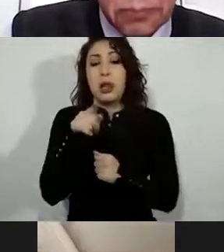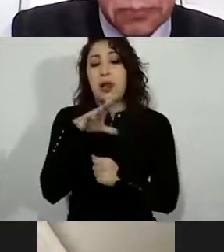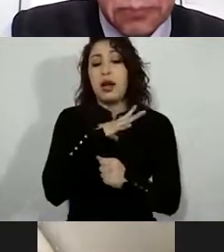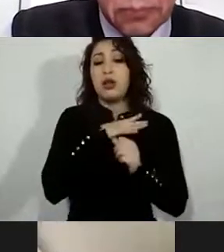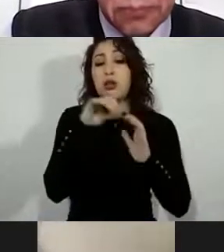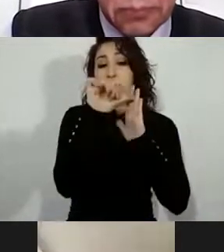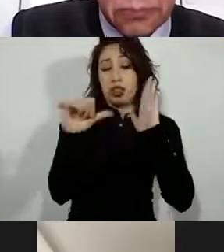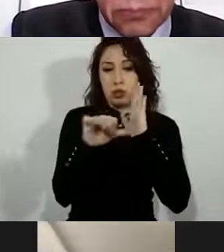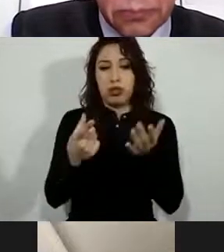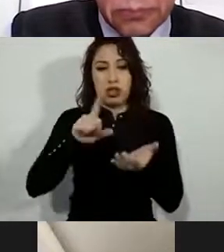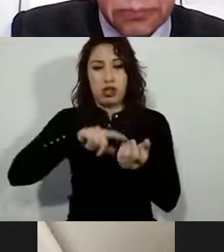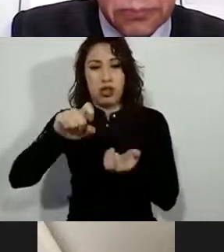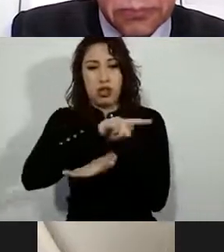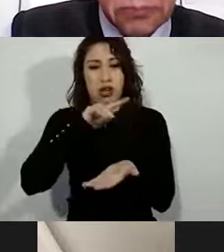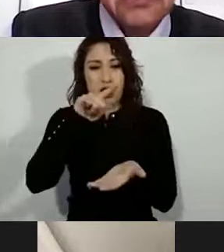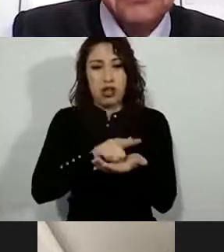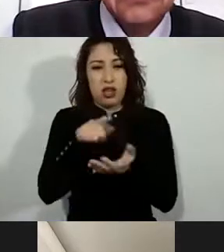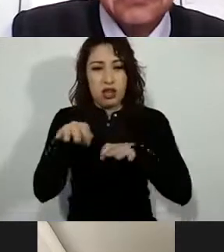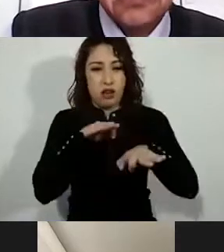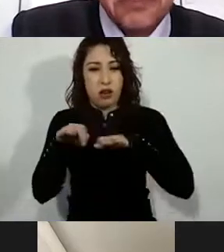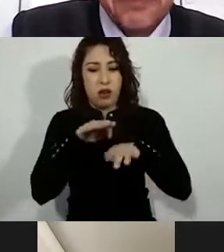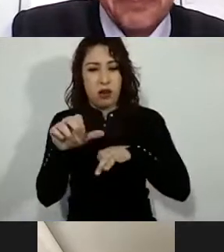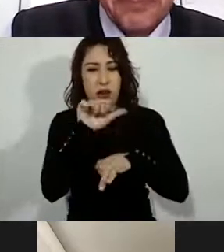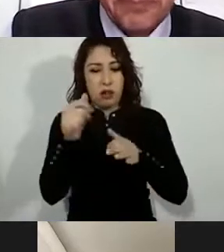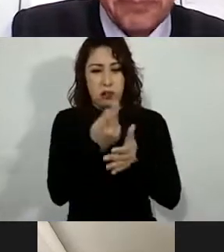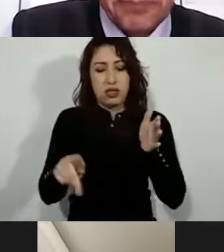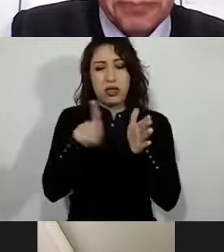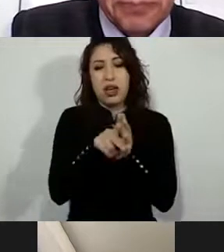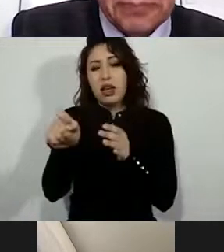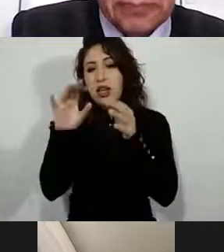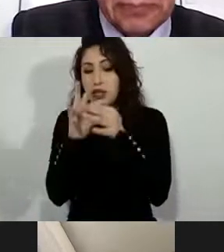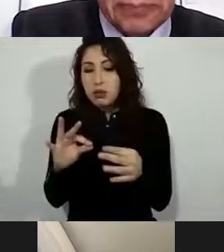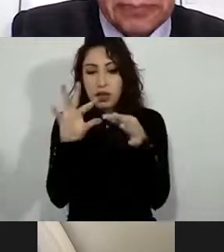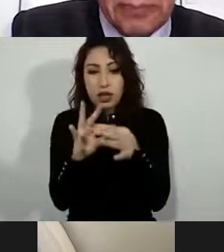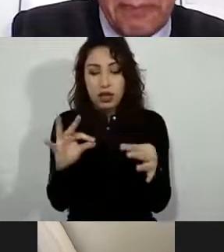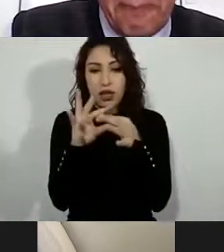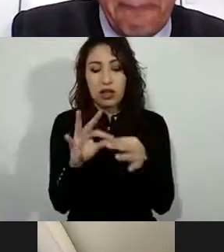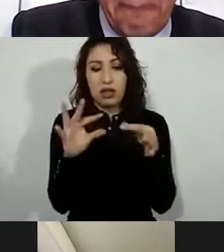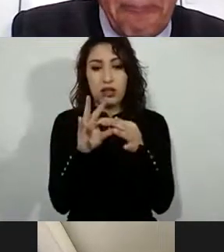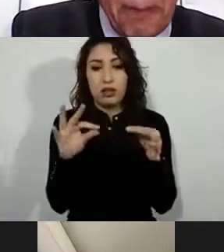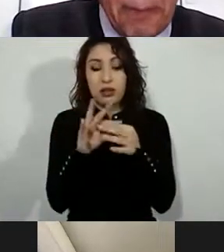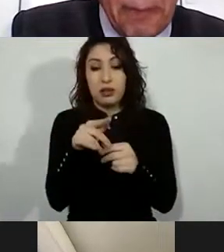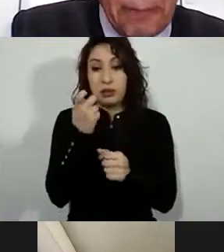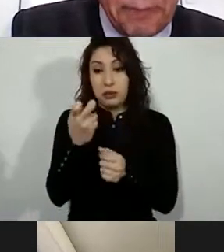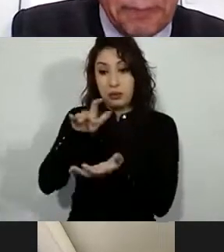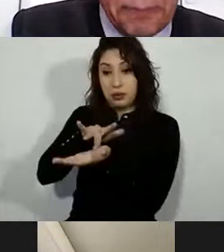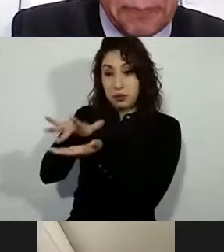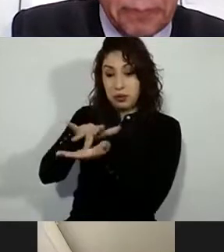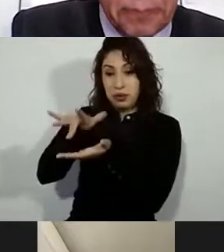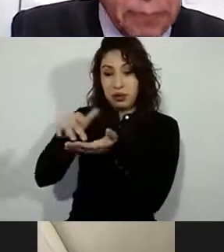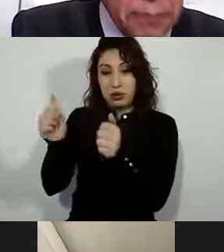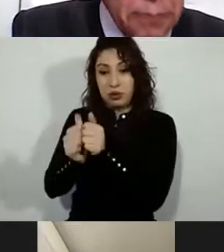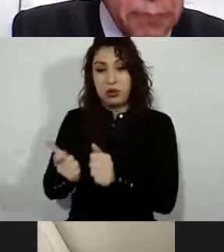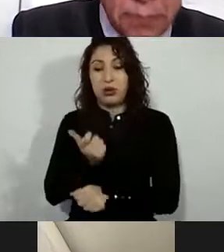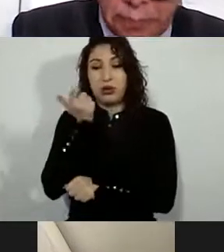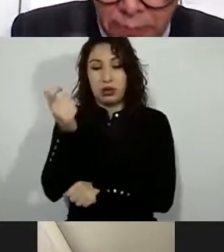se establezca en términos generales que esta prestación en económico se va a